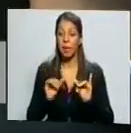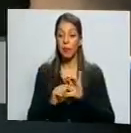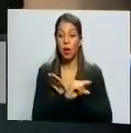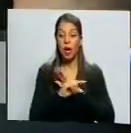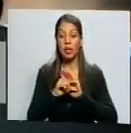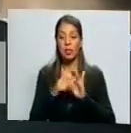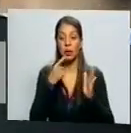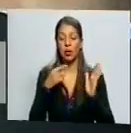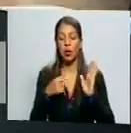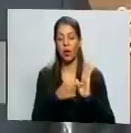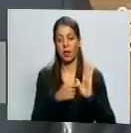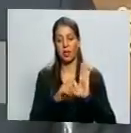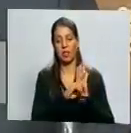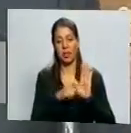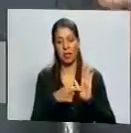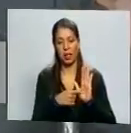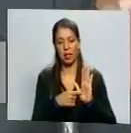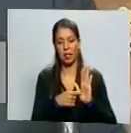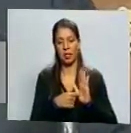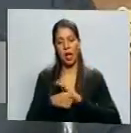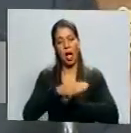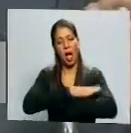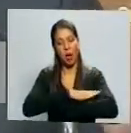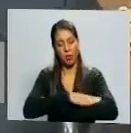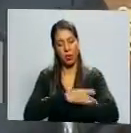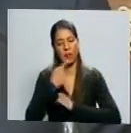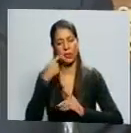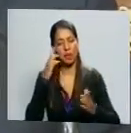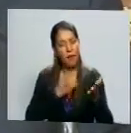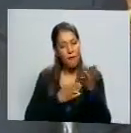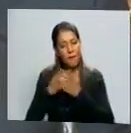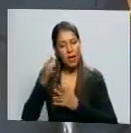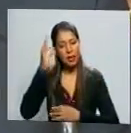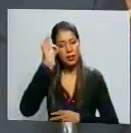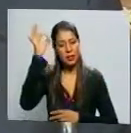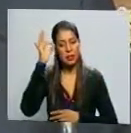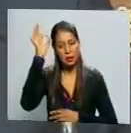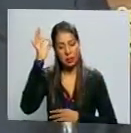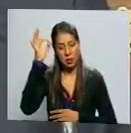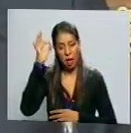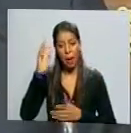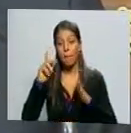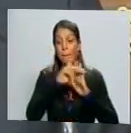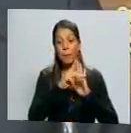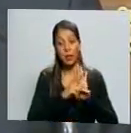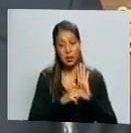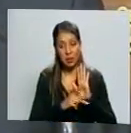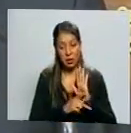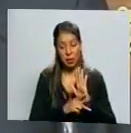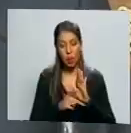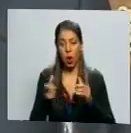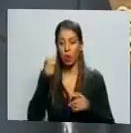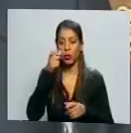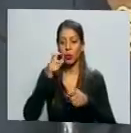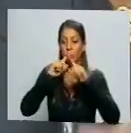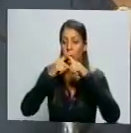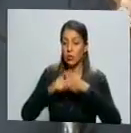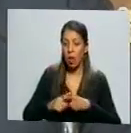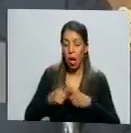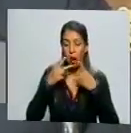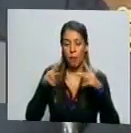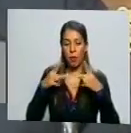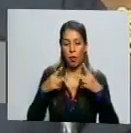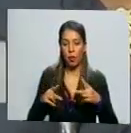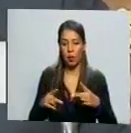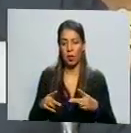de la ley se establece el cumplimiento fiel y estricto de los principios de la administración pública: la